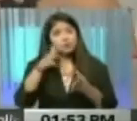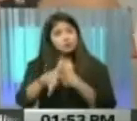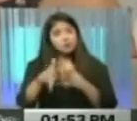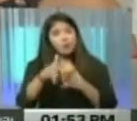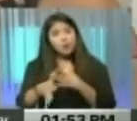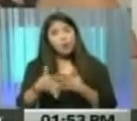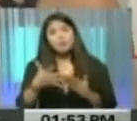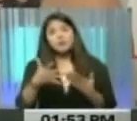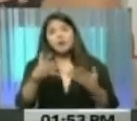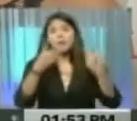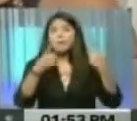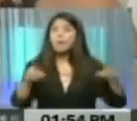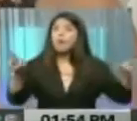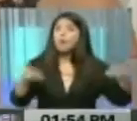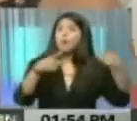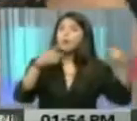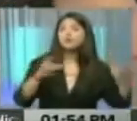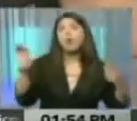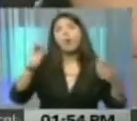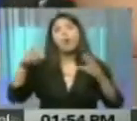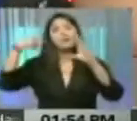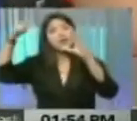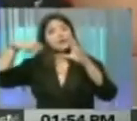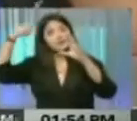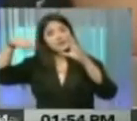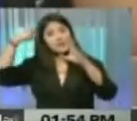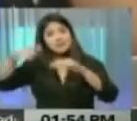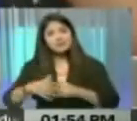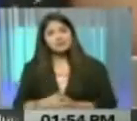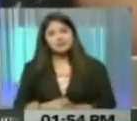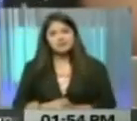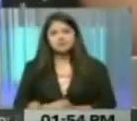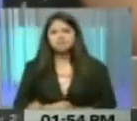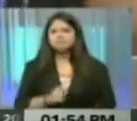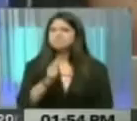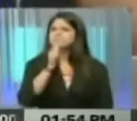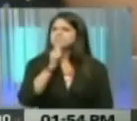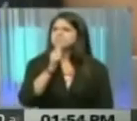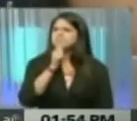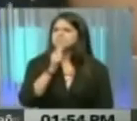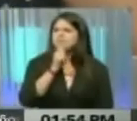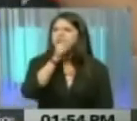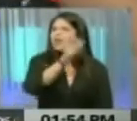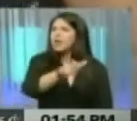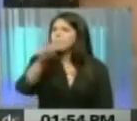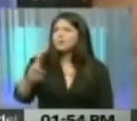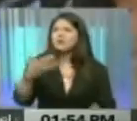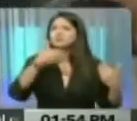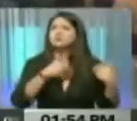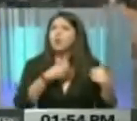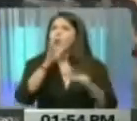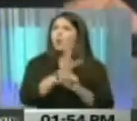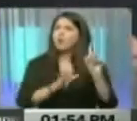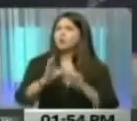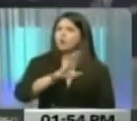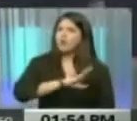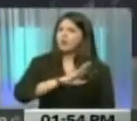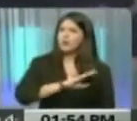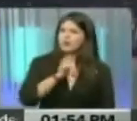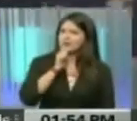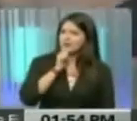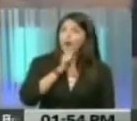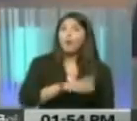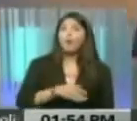referente musical o del cine. ¿Y quiénes son los responsables de Cultura Nuestra?